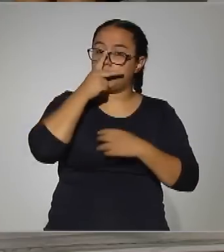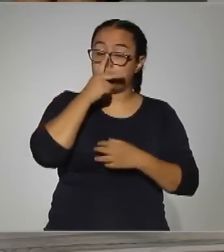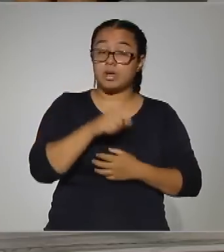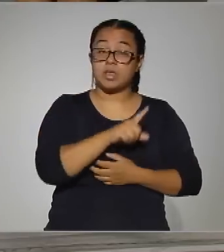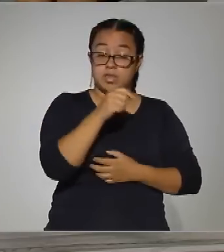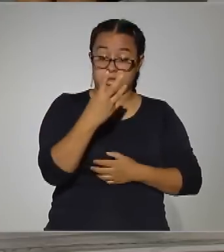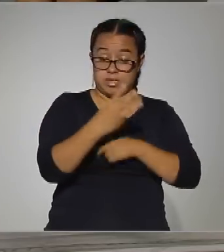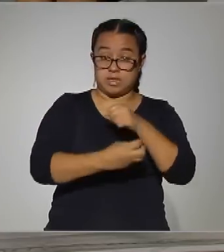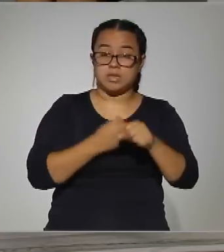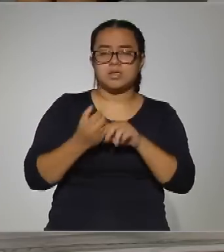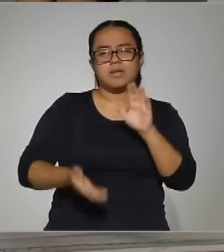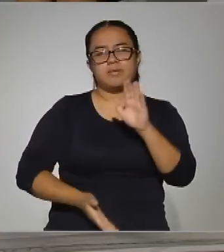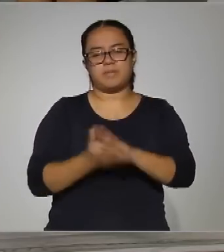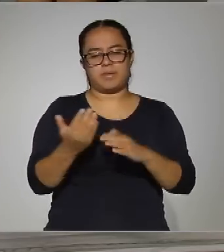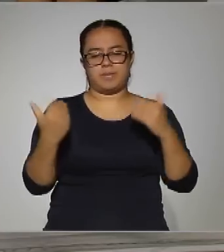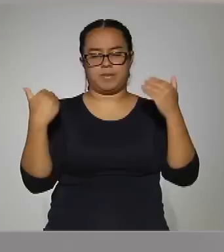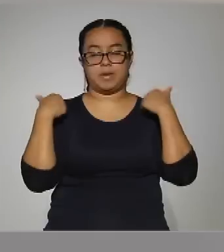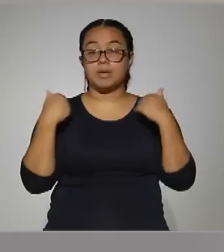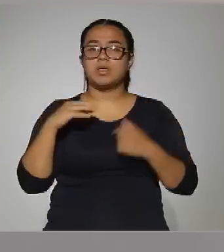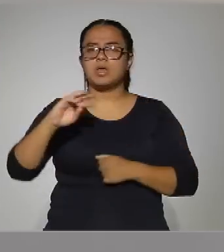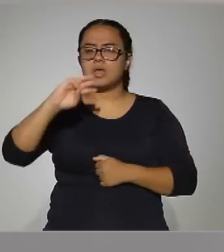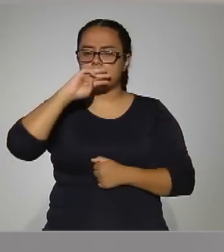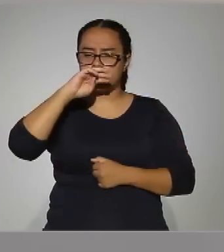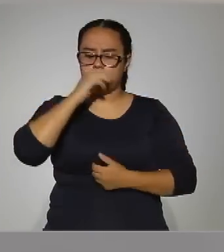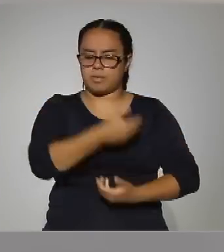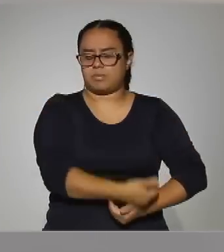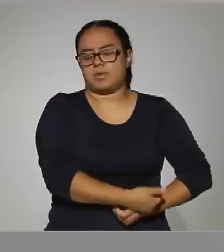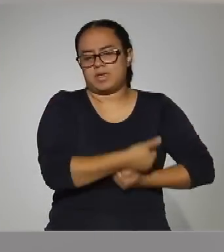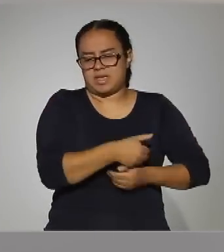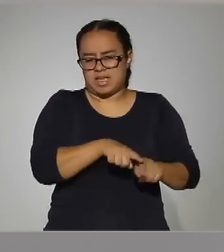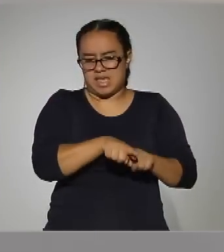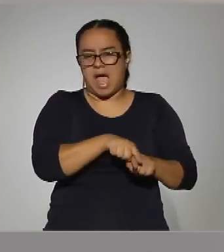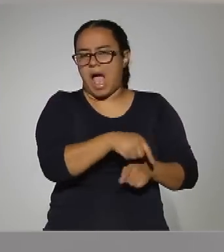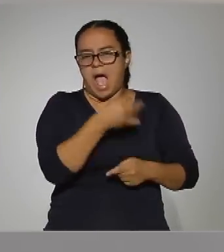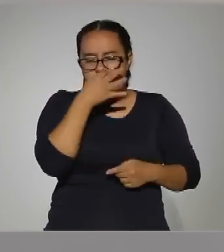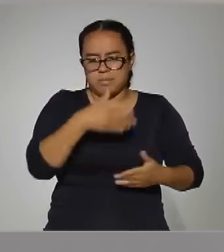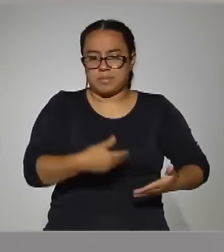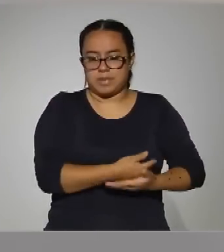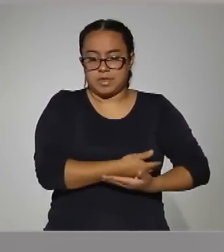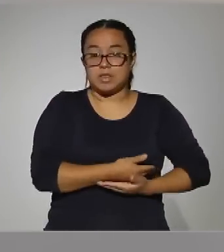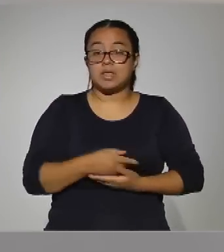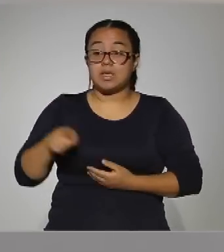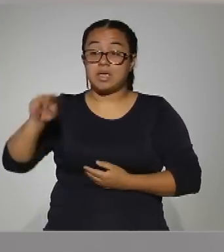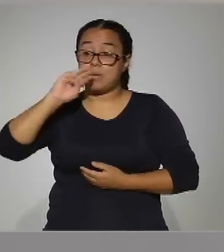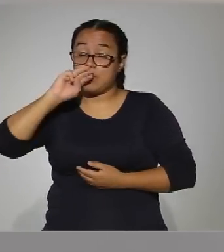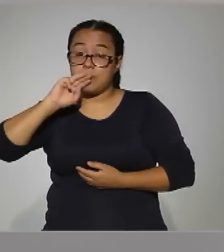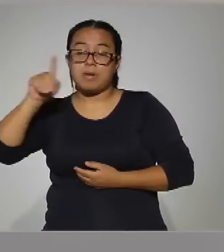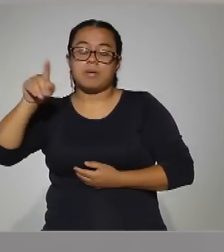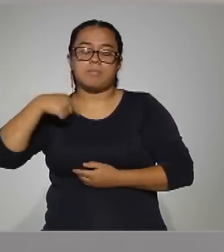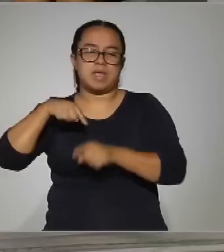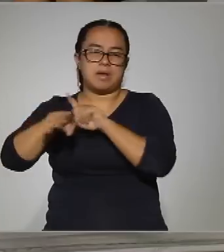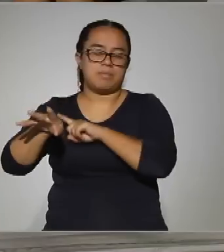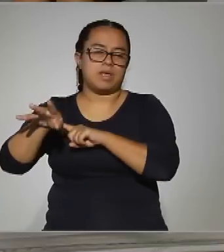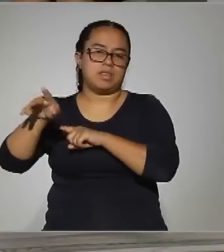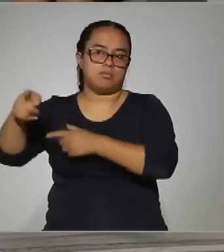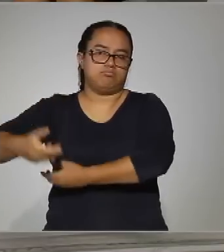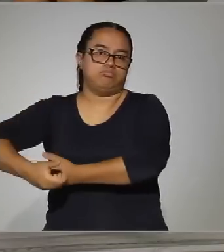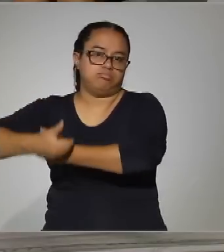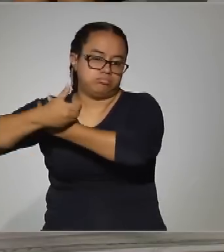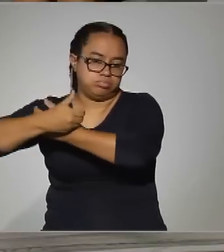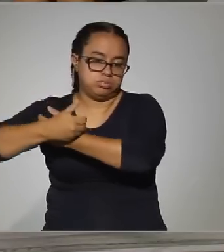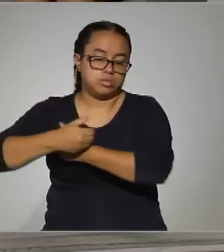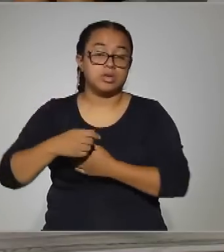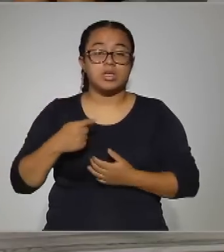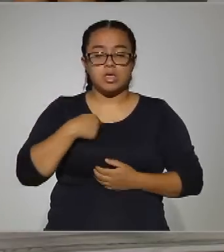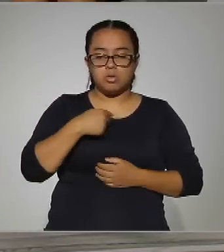años fuimos a un paseo y mi mamá venía cargando a mi hermano recién nacido, mi papá cargaba a mi hermana de 6 años porque estaba dormida y yo